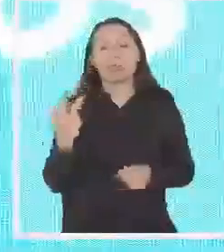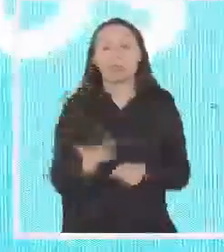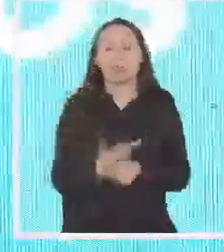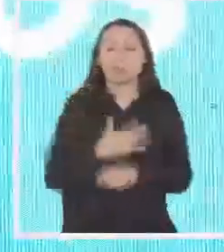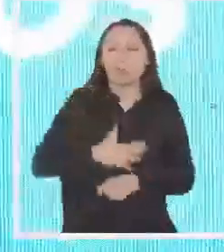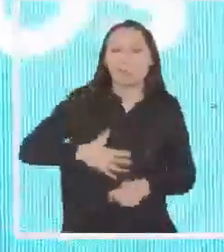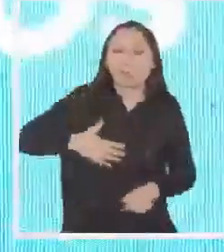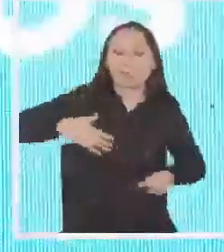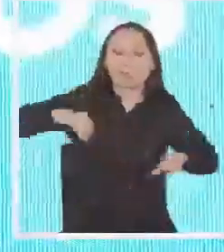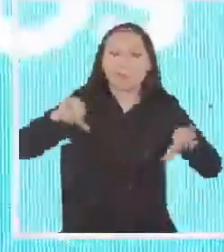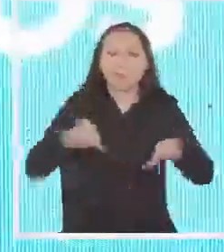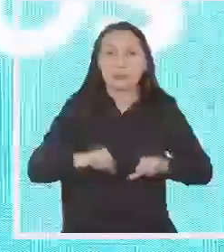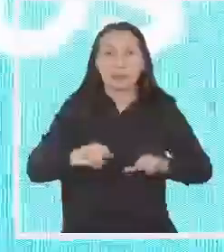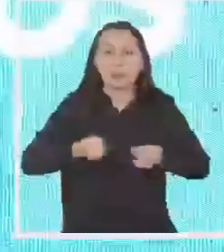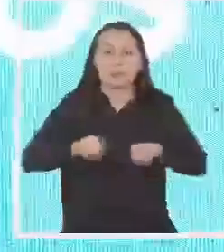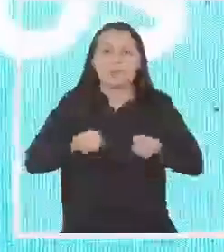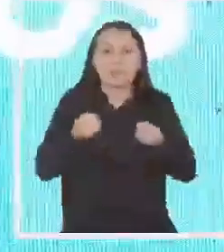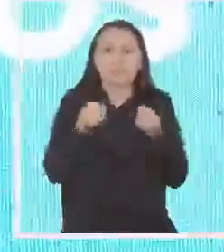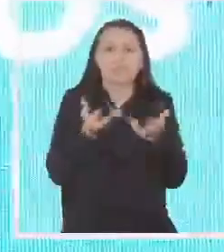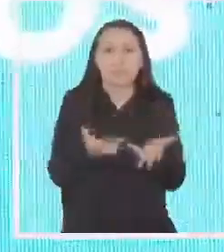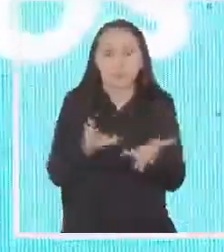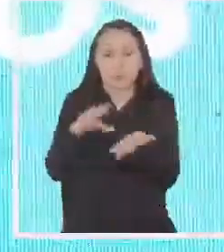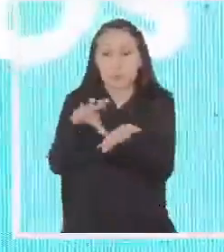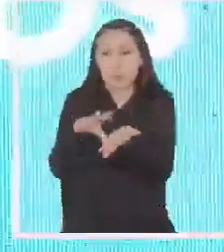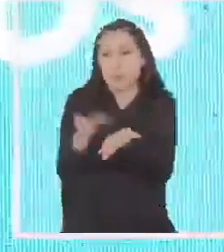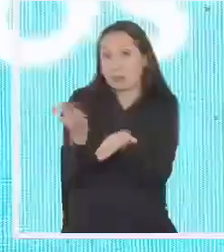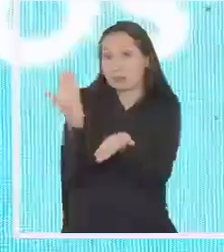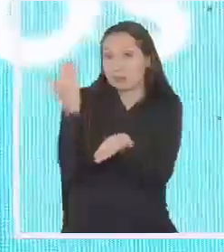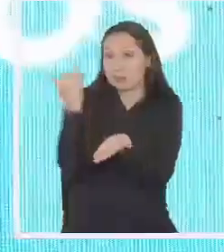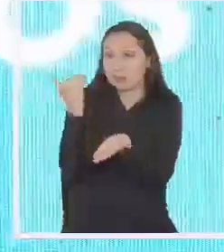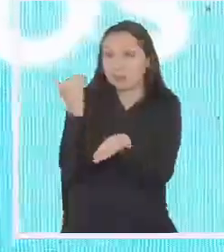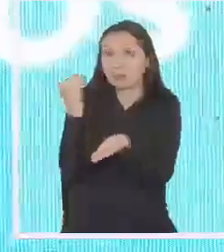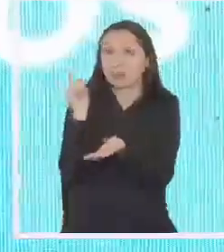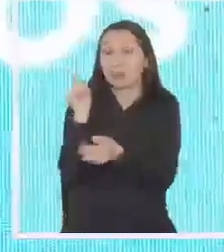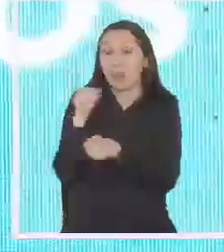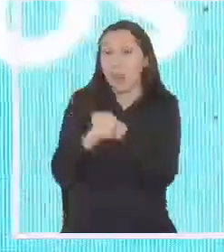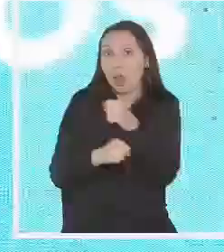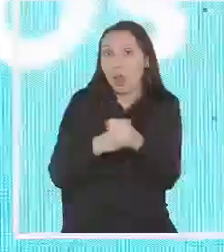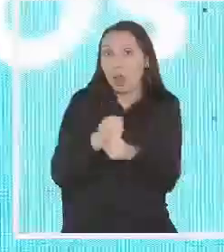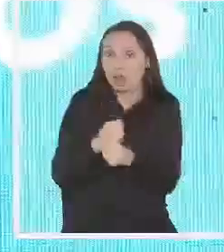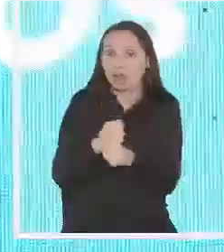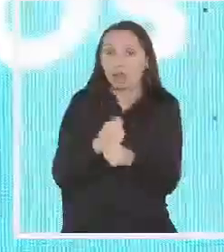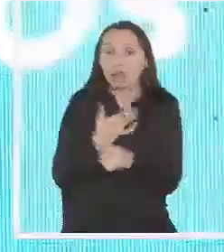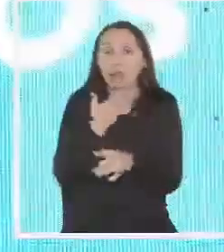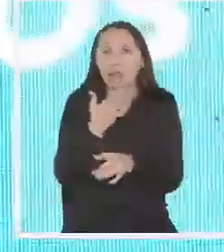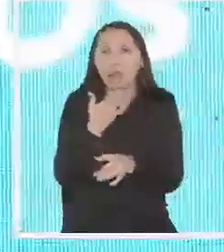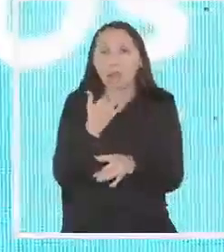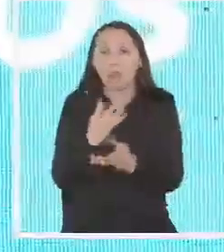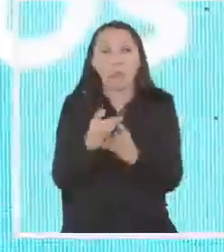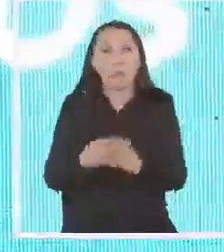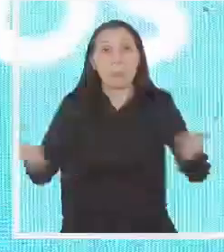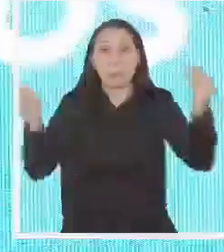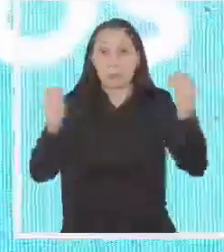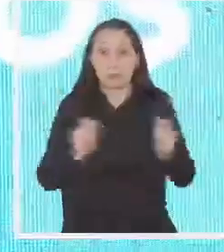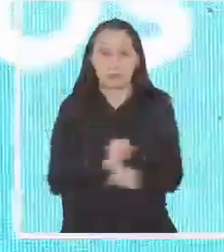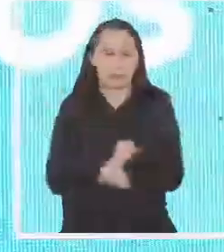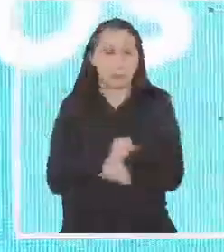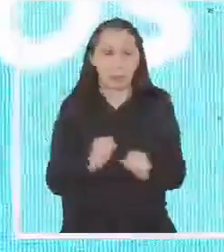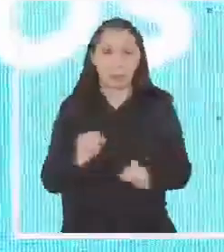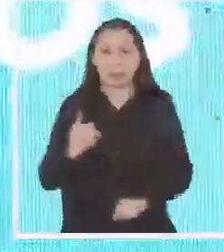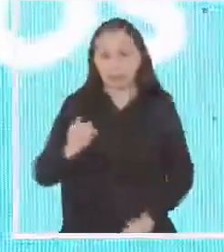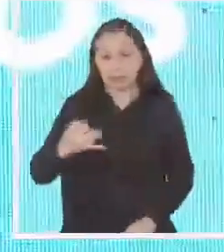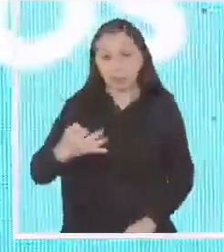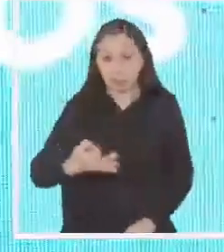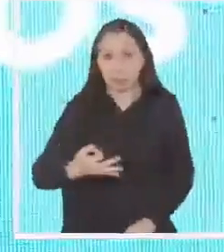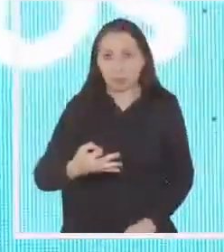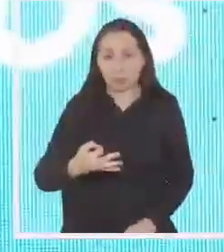malestar que se expresó en nuestro país durante los últimos años sencillamente hubiese desaparecido. Es